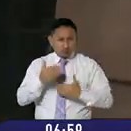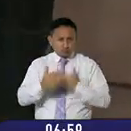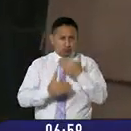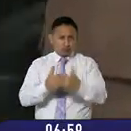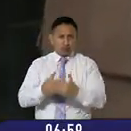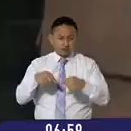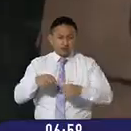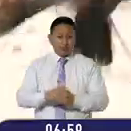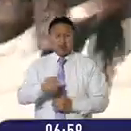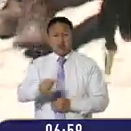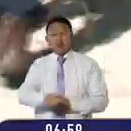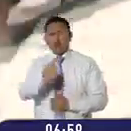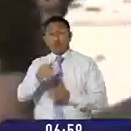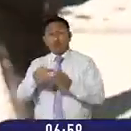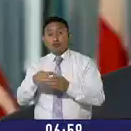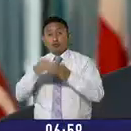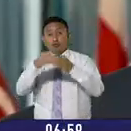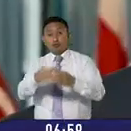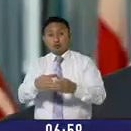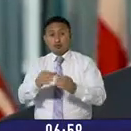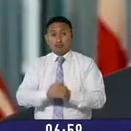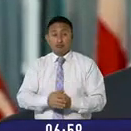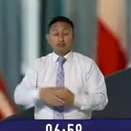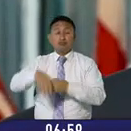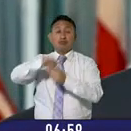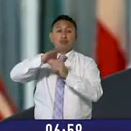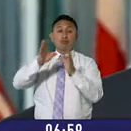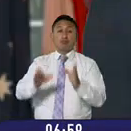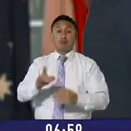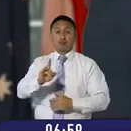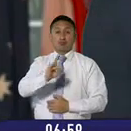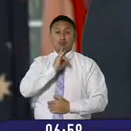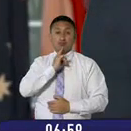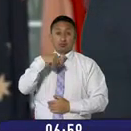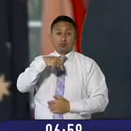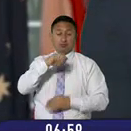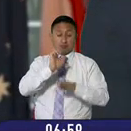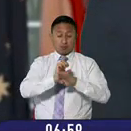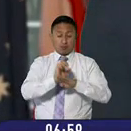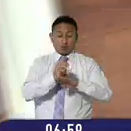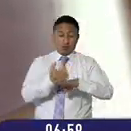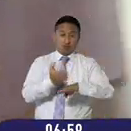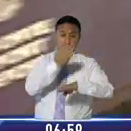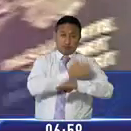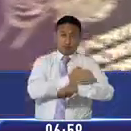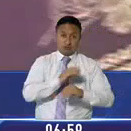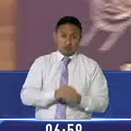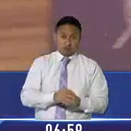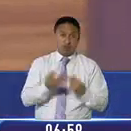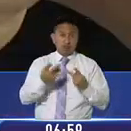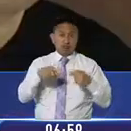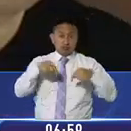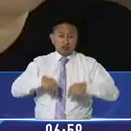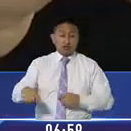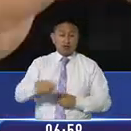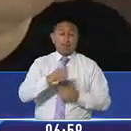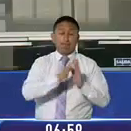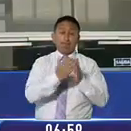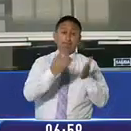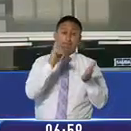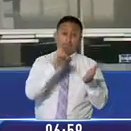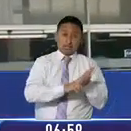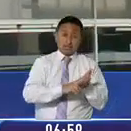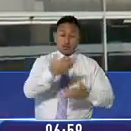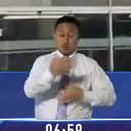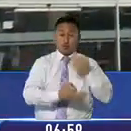otros sectores, pues la embajada de Estados Unidos en Ecuador en los últimos días también retiró las visas a jueces y